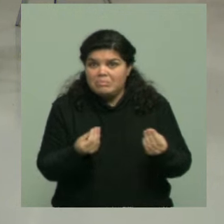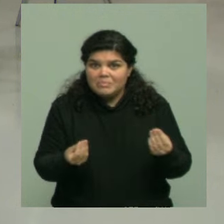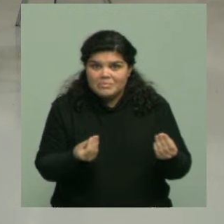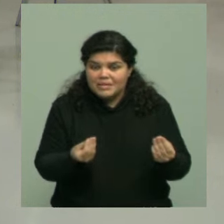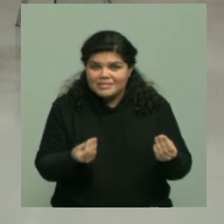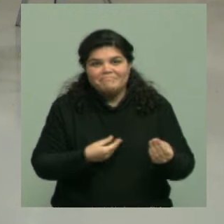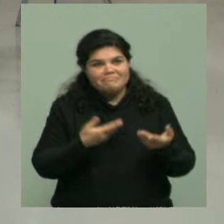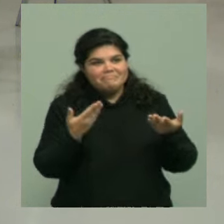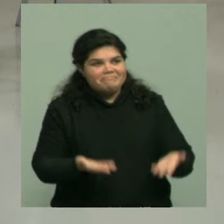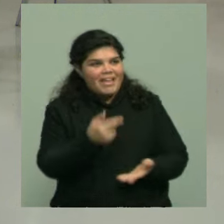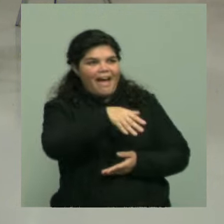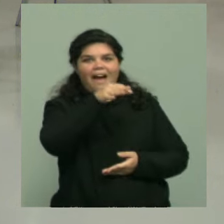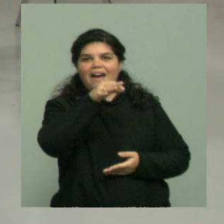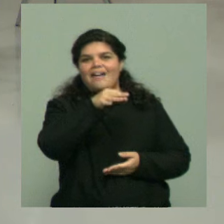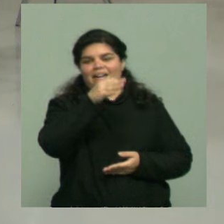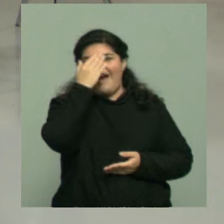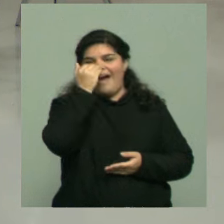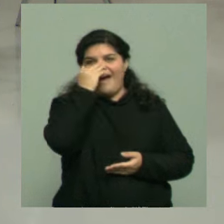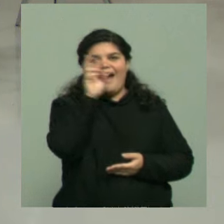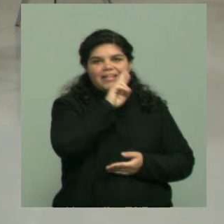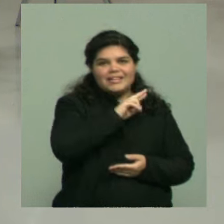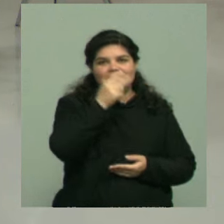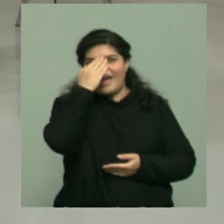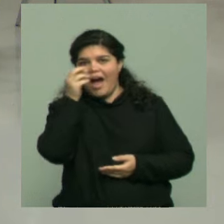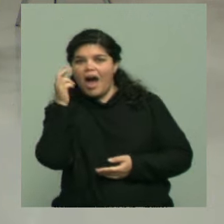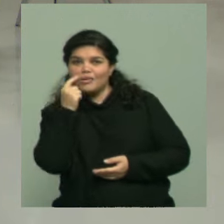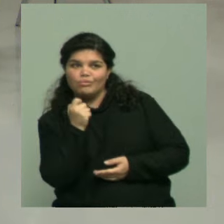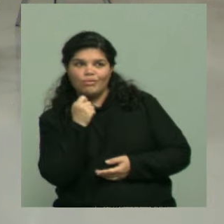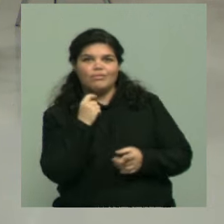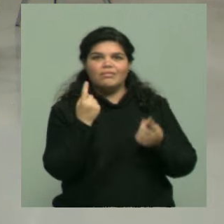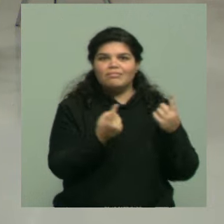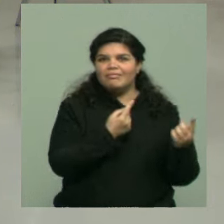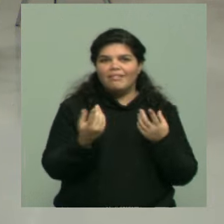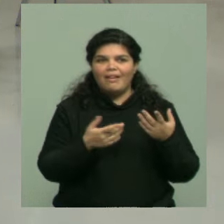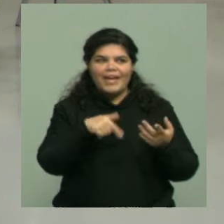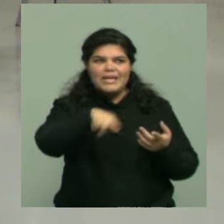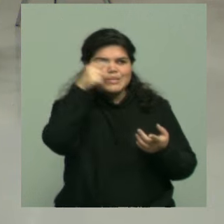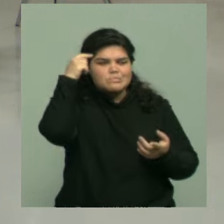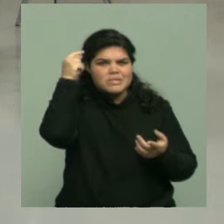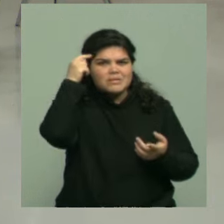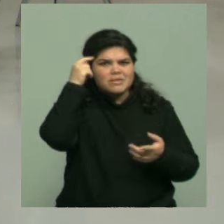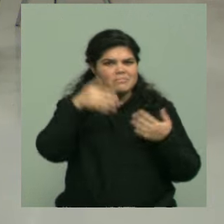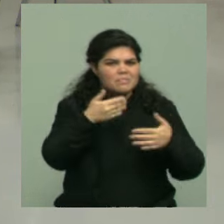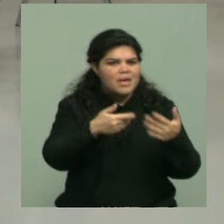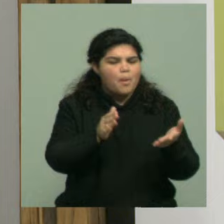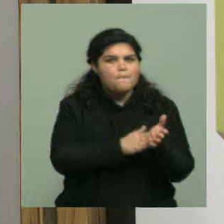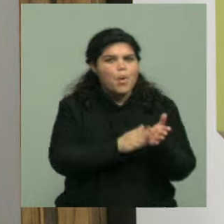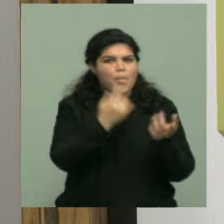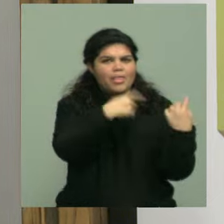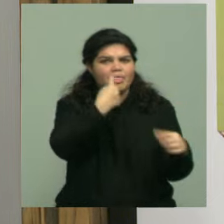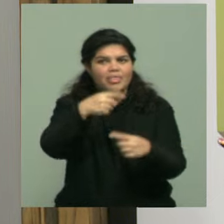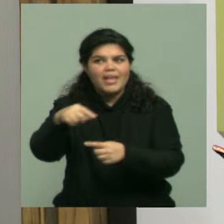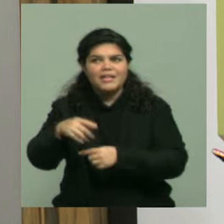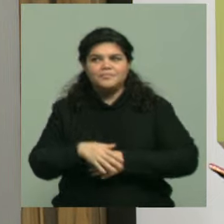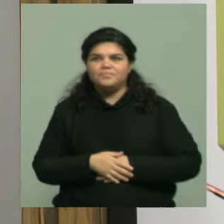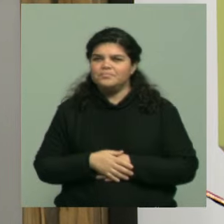con estos actrices y actores que son muy inquietos, me imagino que ya tenés que estar pensando en otra cosa, ¿o no? Sí. O ellos mismos te pueden decir, me parece, ¿o sí, no? Sí, vos cuando me decís